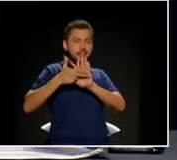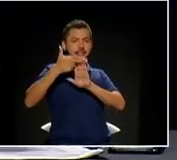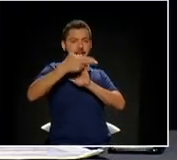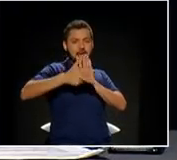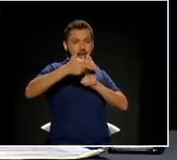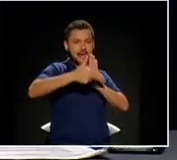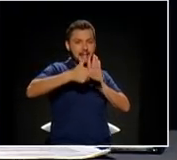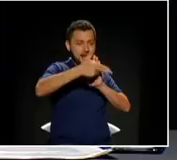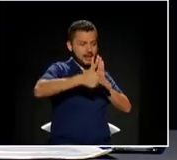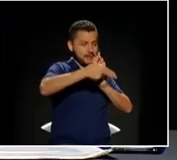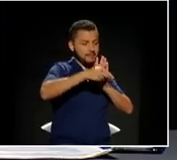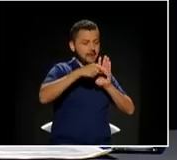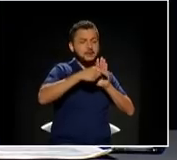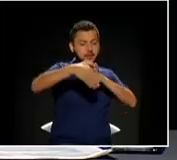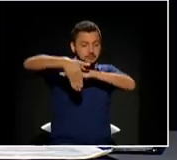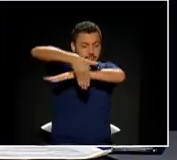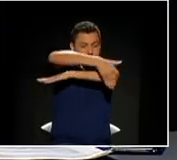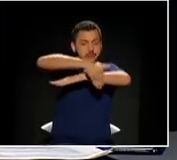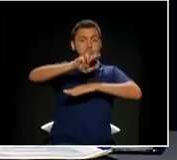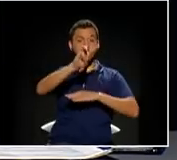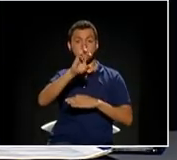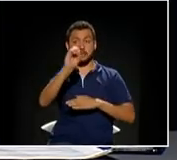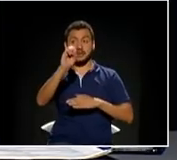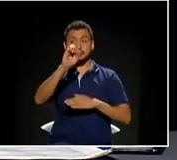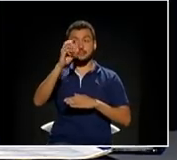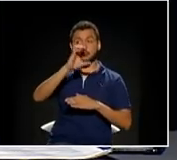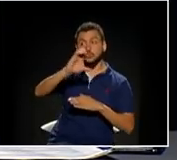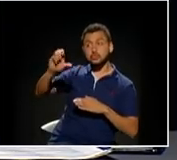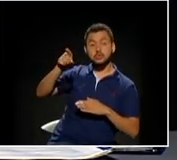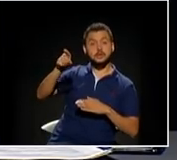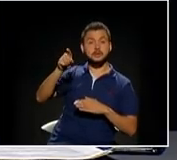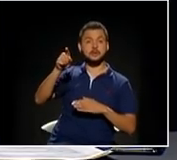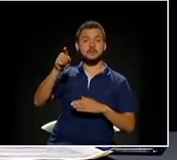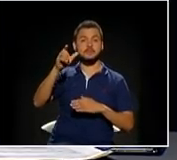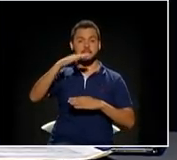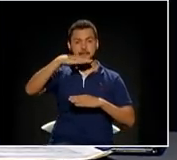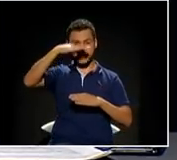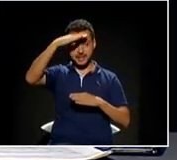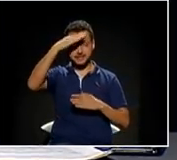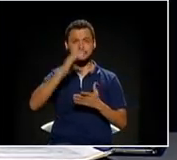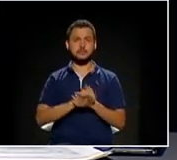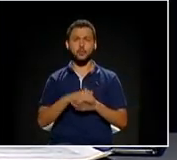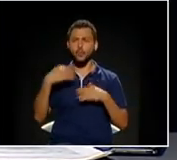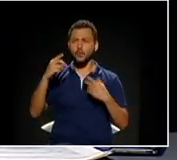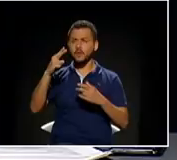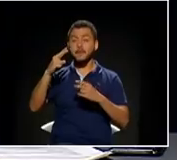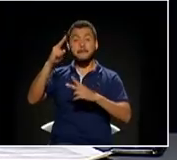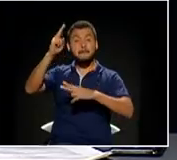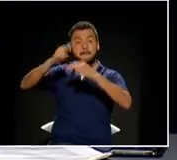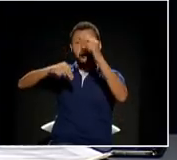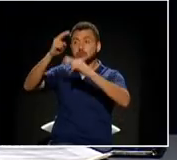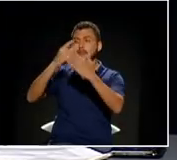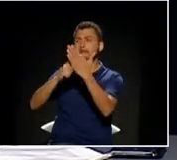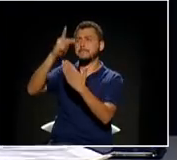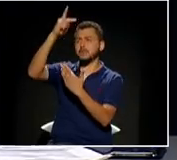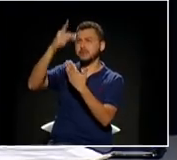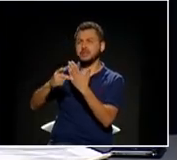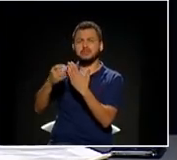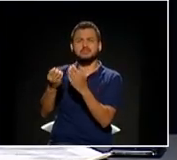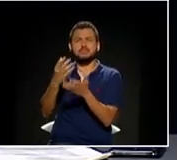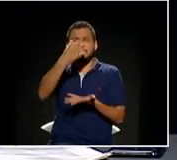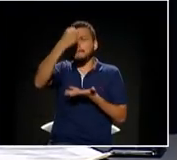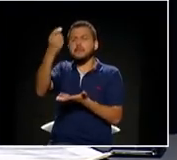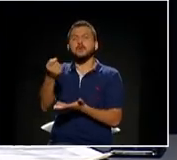occidente de medellín para que la nación que financia la construcción de este mega proyecto de infraestructura ha valorado en 2.7 billones